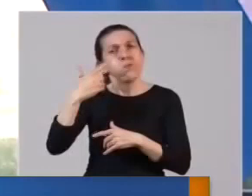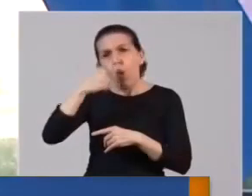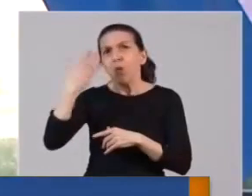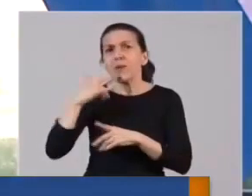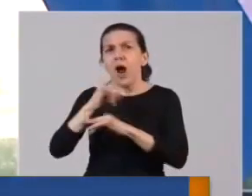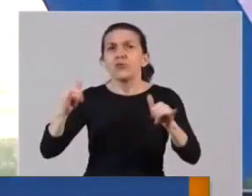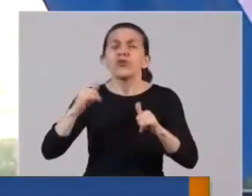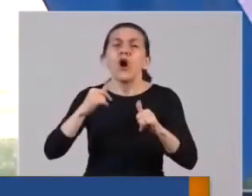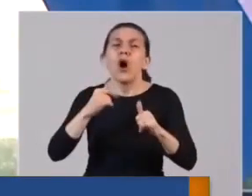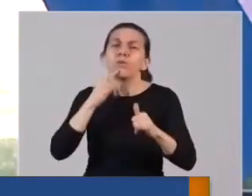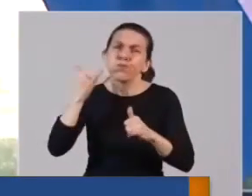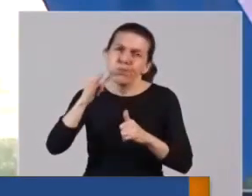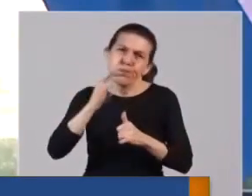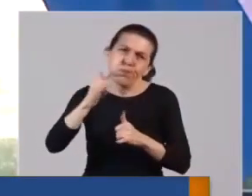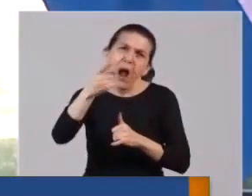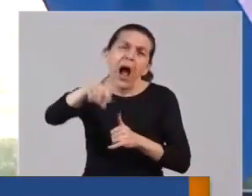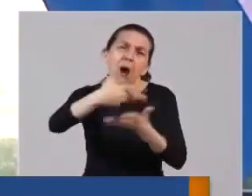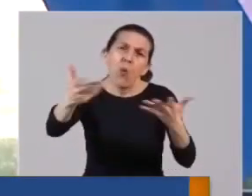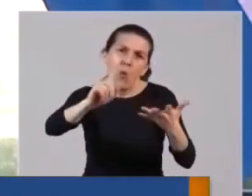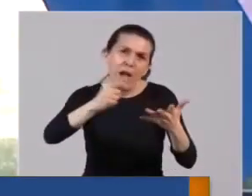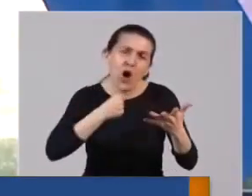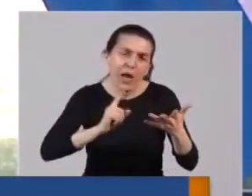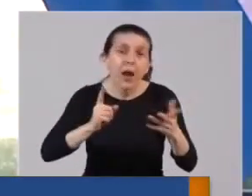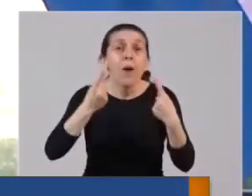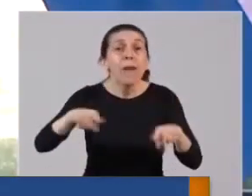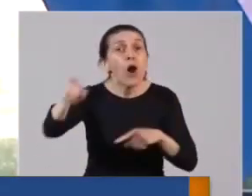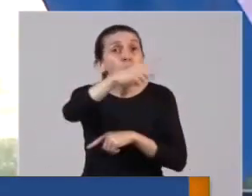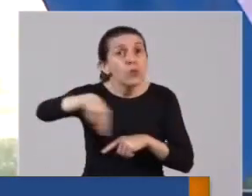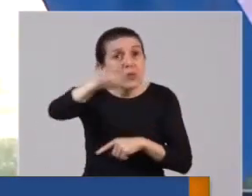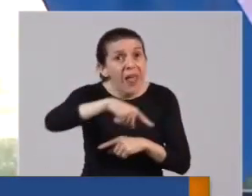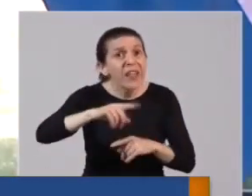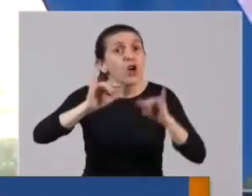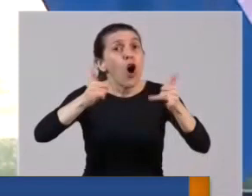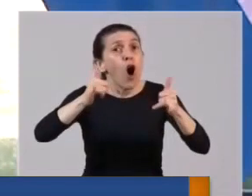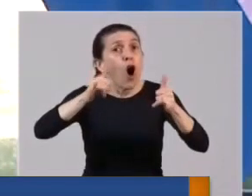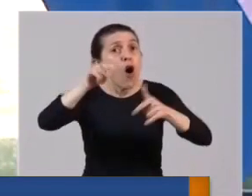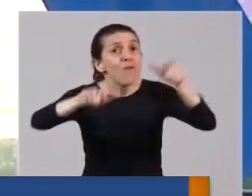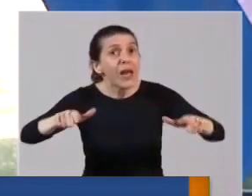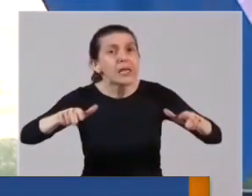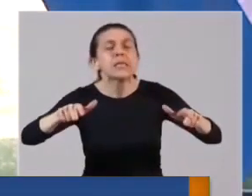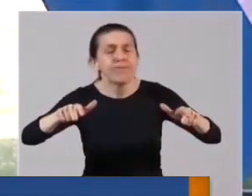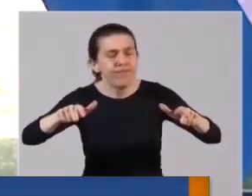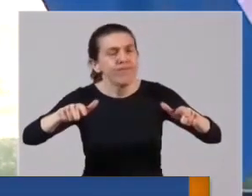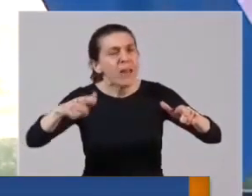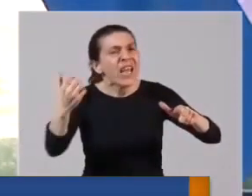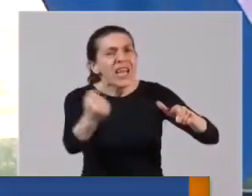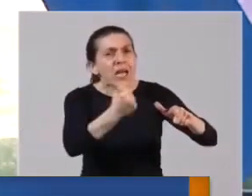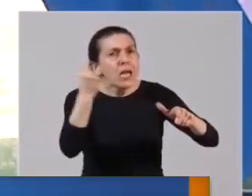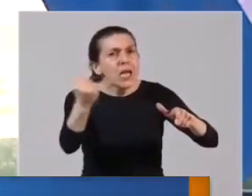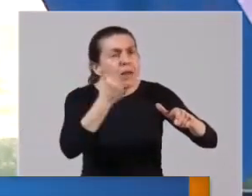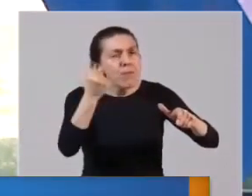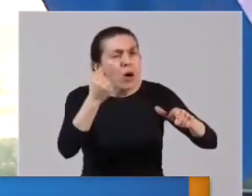quiero aburrirlos con mi retórica. Pero ustedes tienen mucho, mucho que ver en no